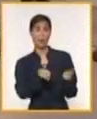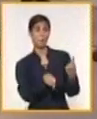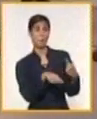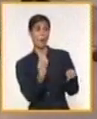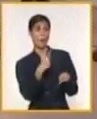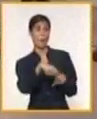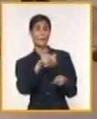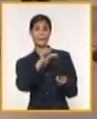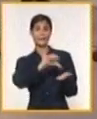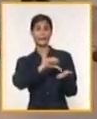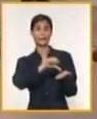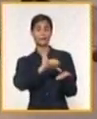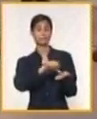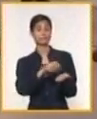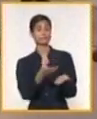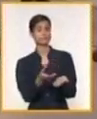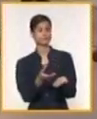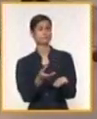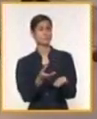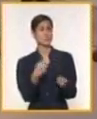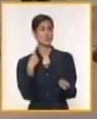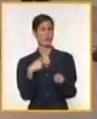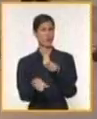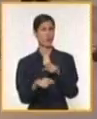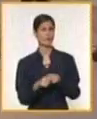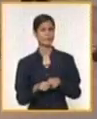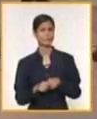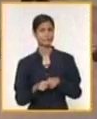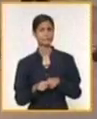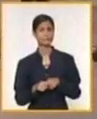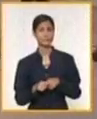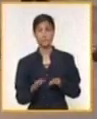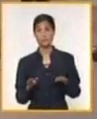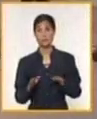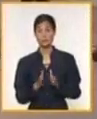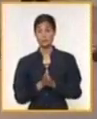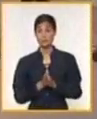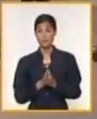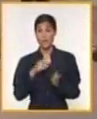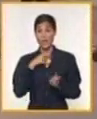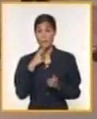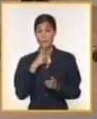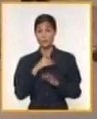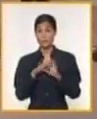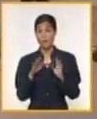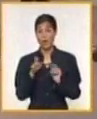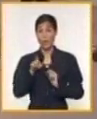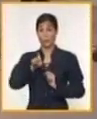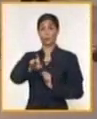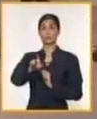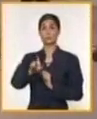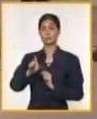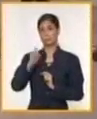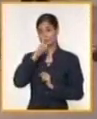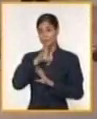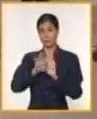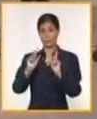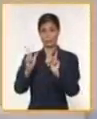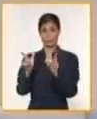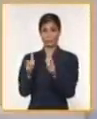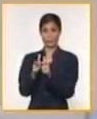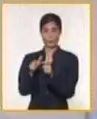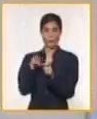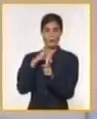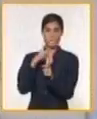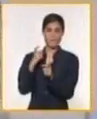realizando, que ya esta era probablemente la última o la penúltima sesión en la cual faltaba ponerse de